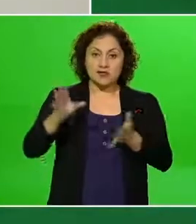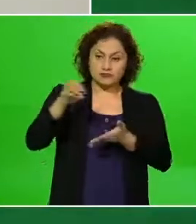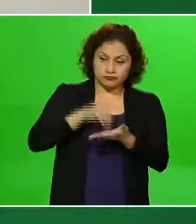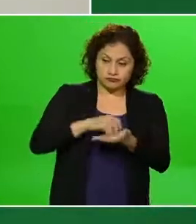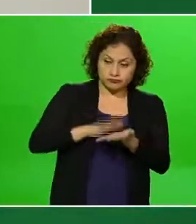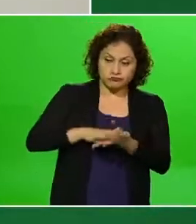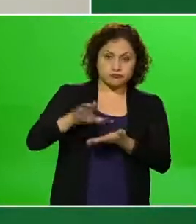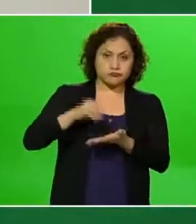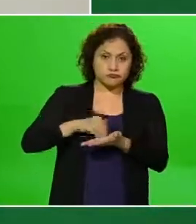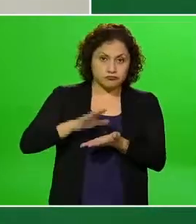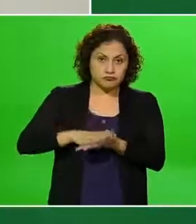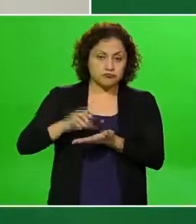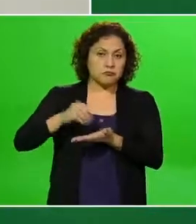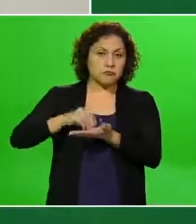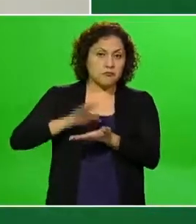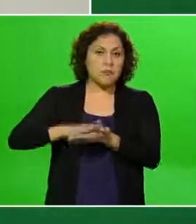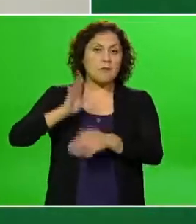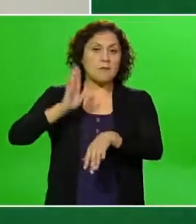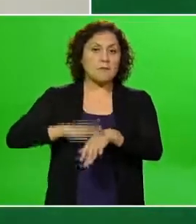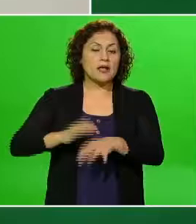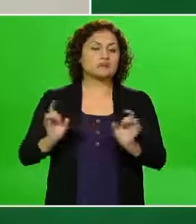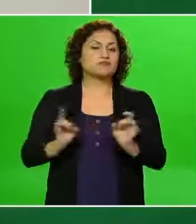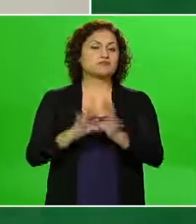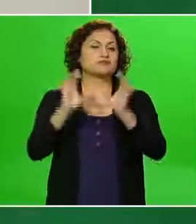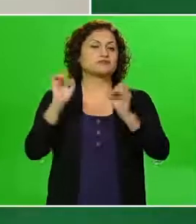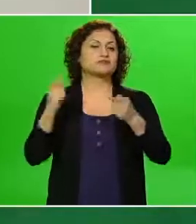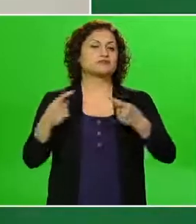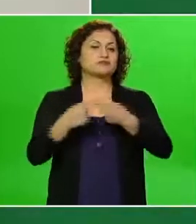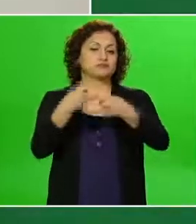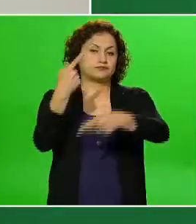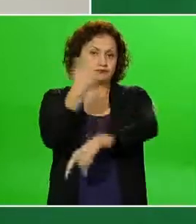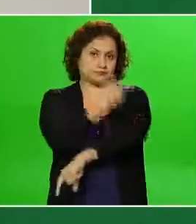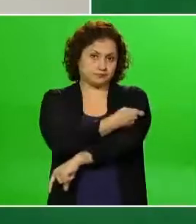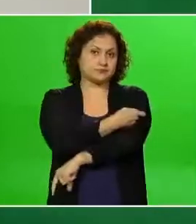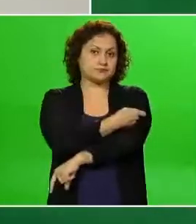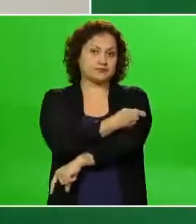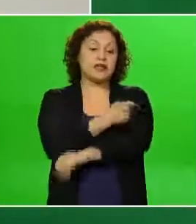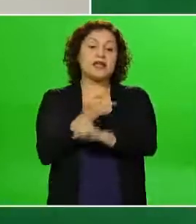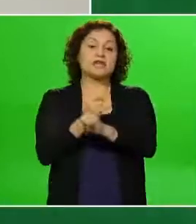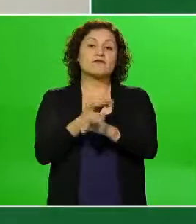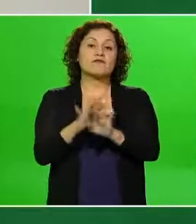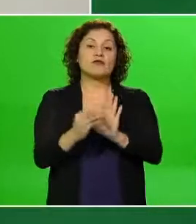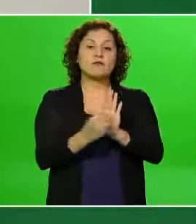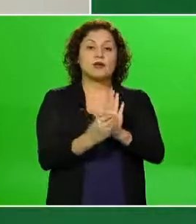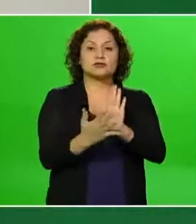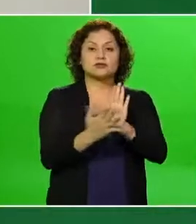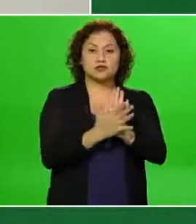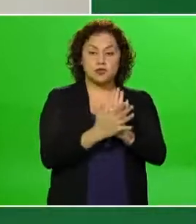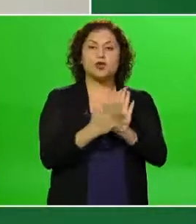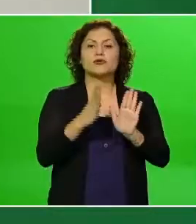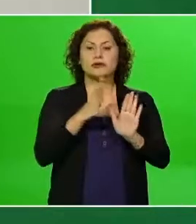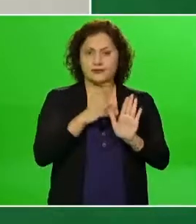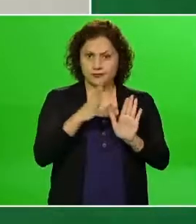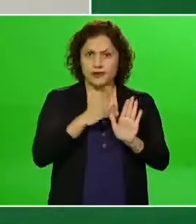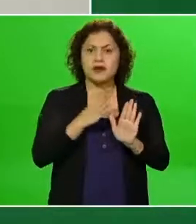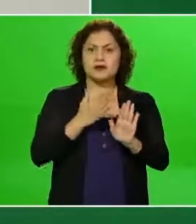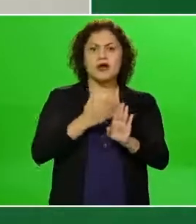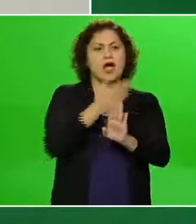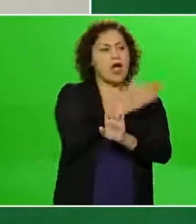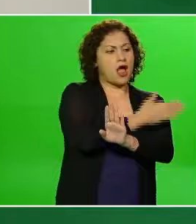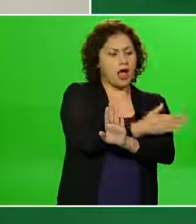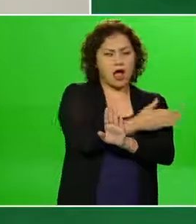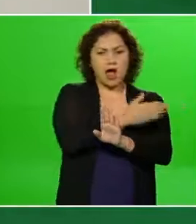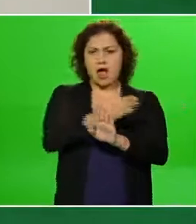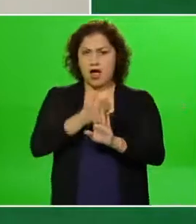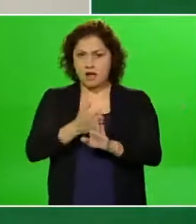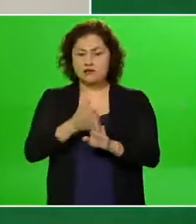de ESAVIS en función de este grupo. La información la contiene hasta el momento y desde que inició la vacunación, es decir, si sumamos